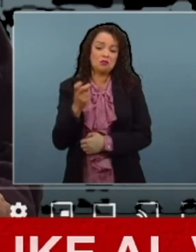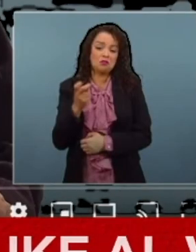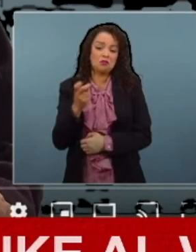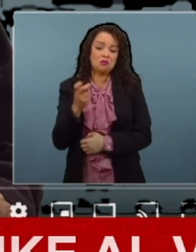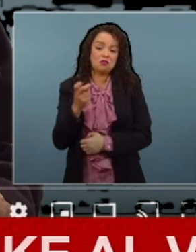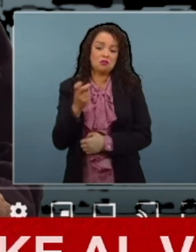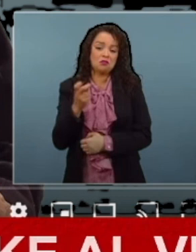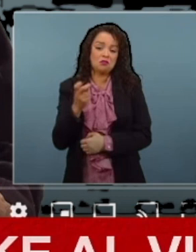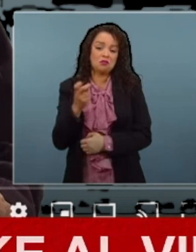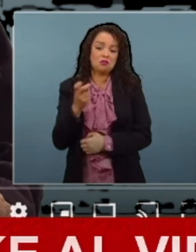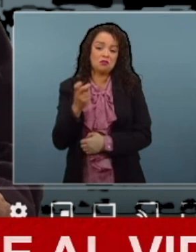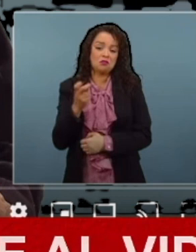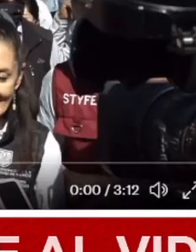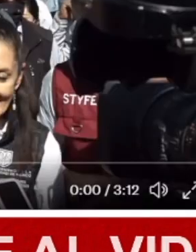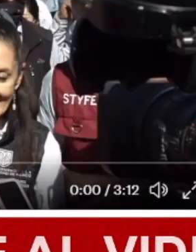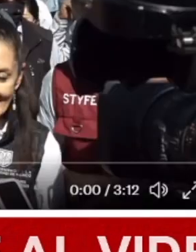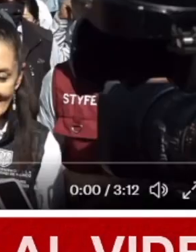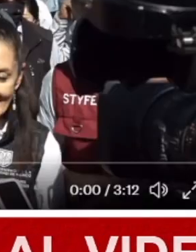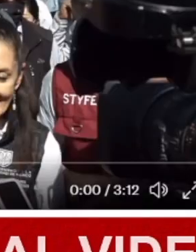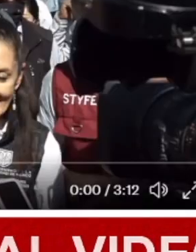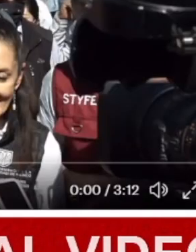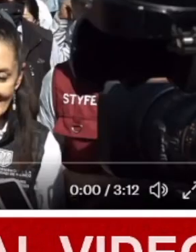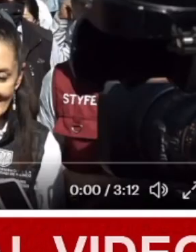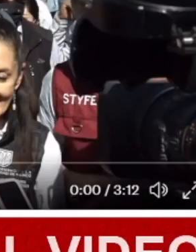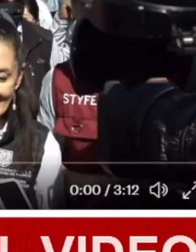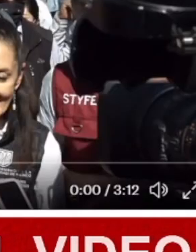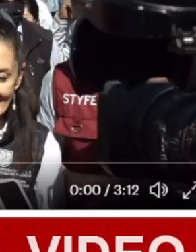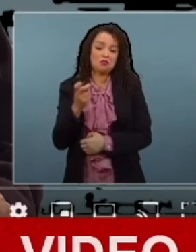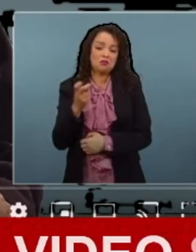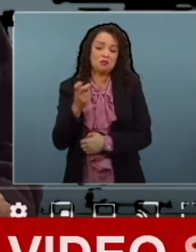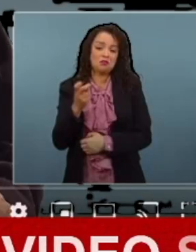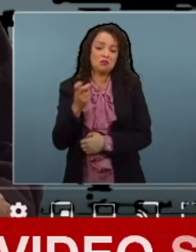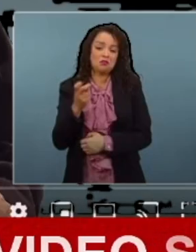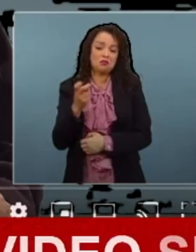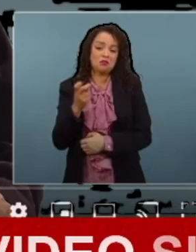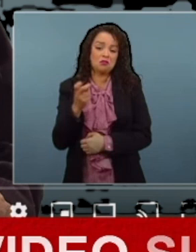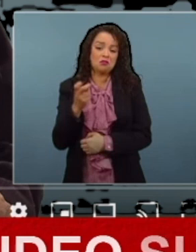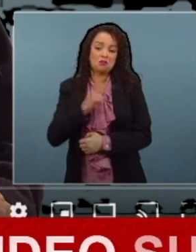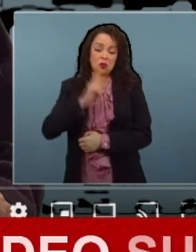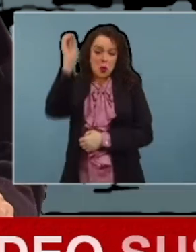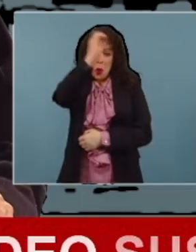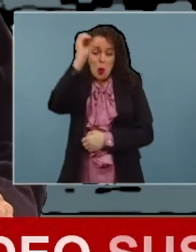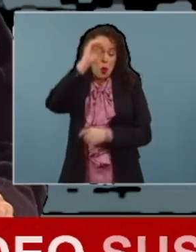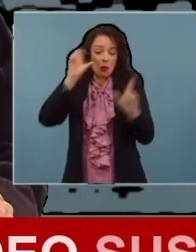del zafarrancho, del escándalo, y también la jefa de gobierno dijo lo suyo, vamos a escuchar.